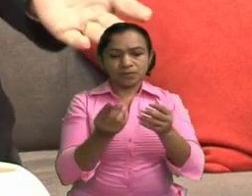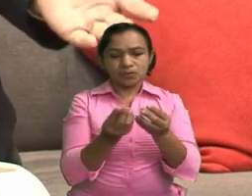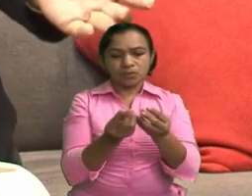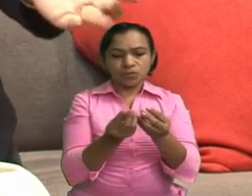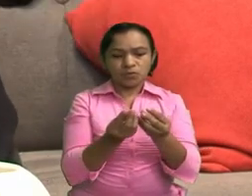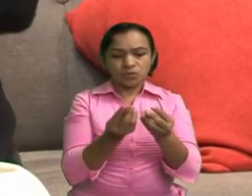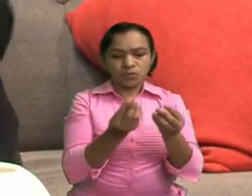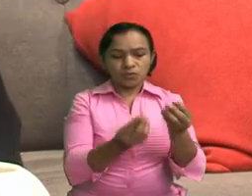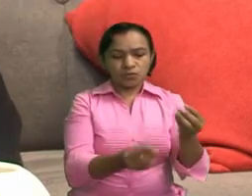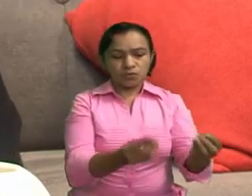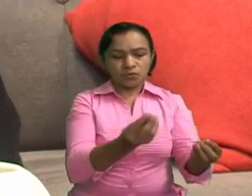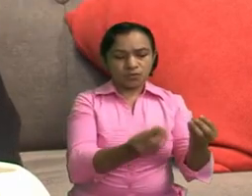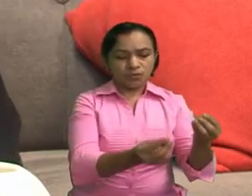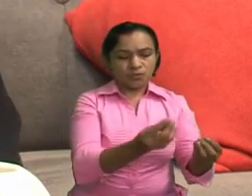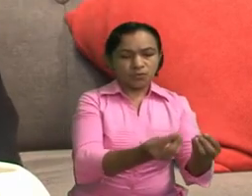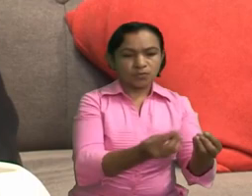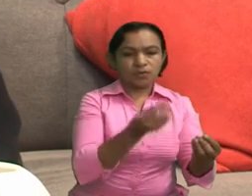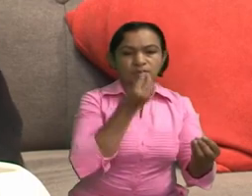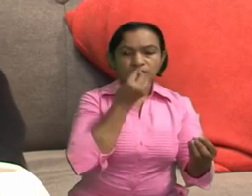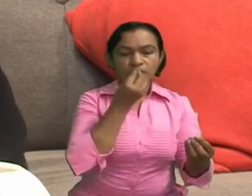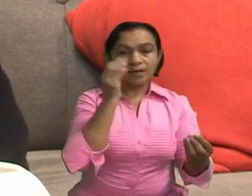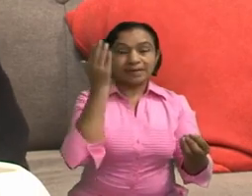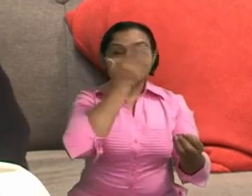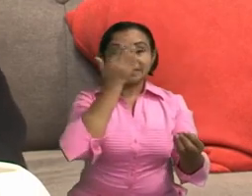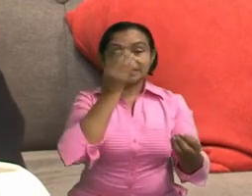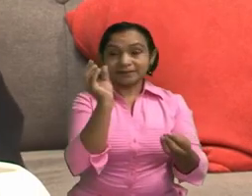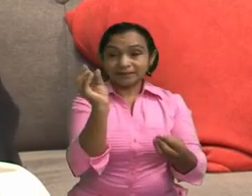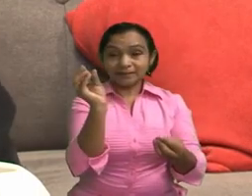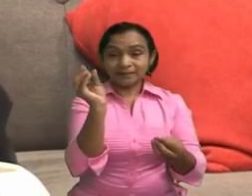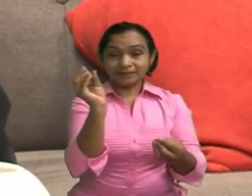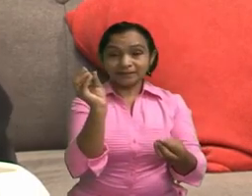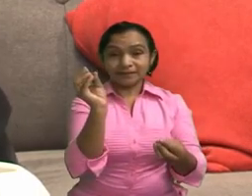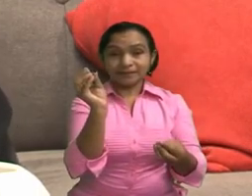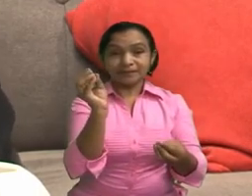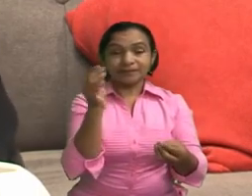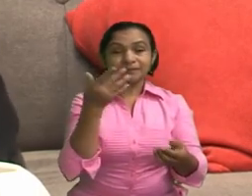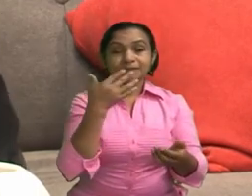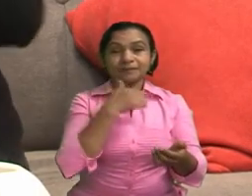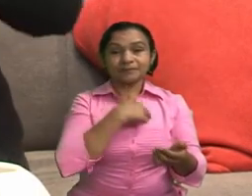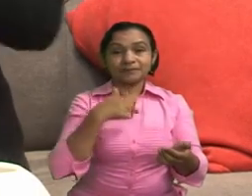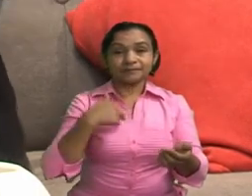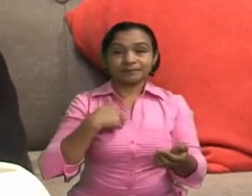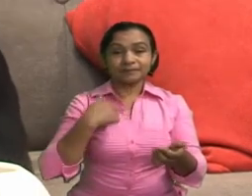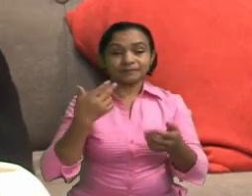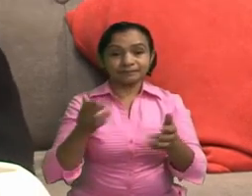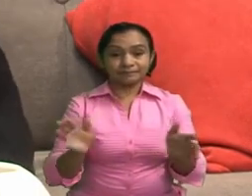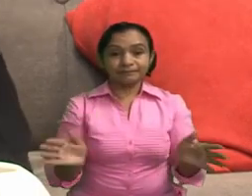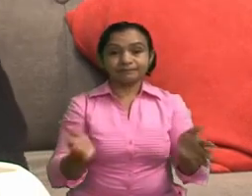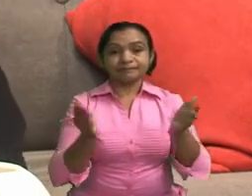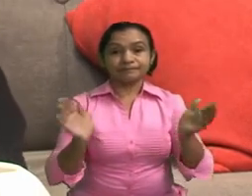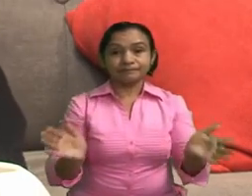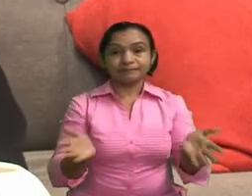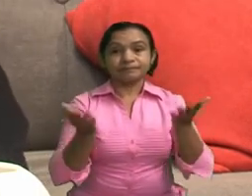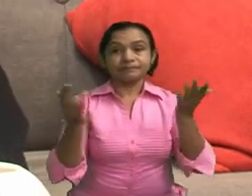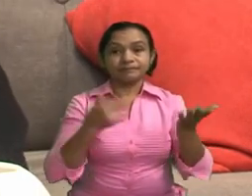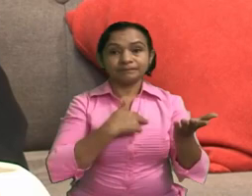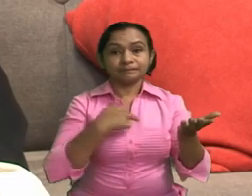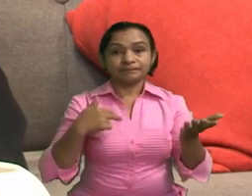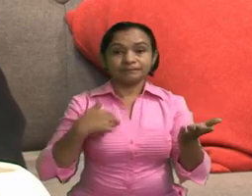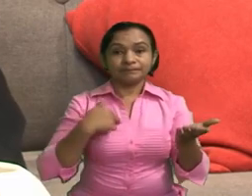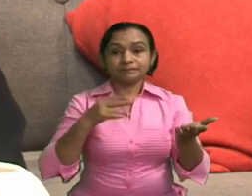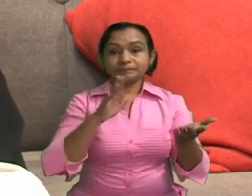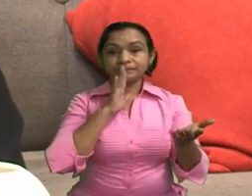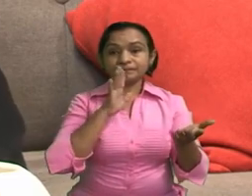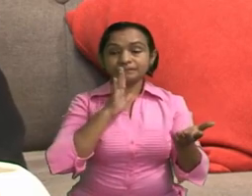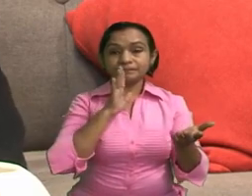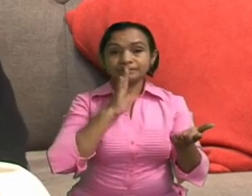sirve de alimento al ganado. Entonces esa es parte de los sistemas que se van a promover. Cuando hablamos